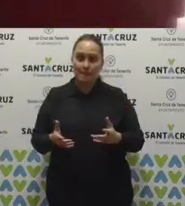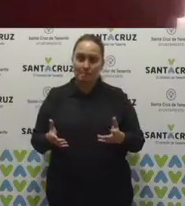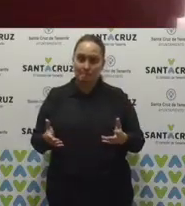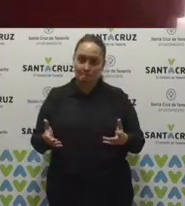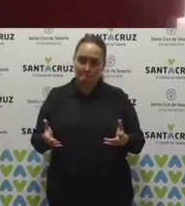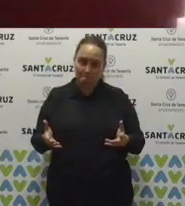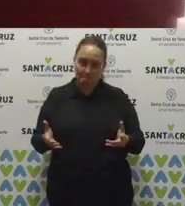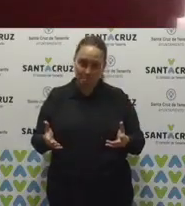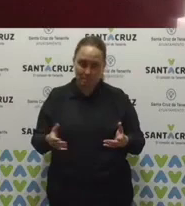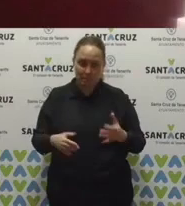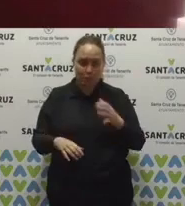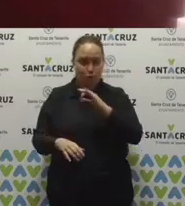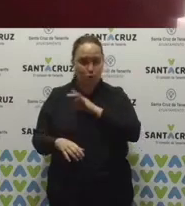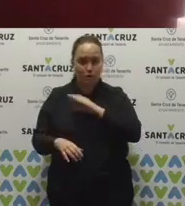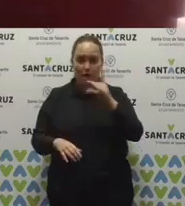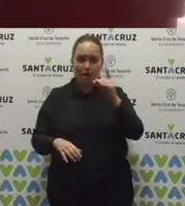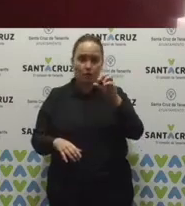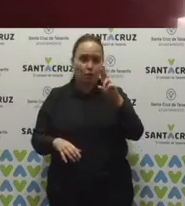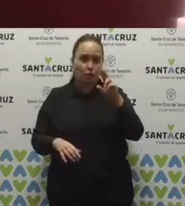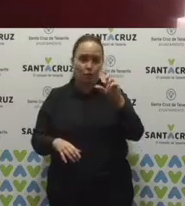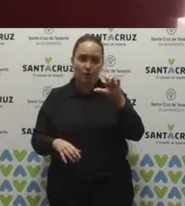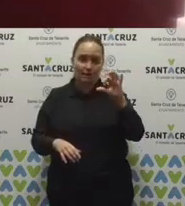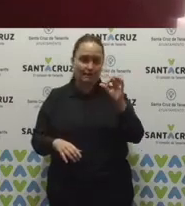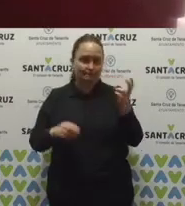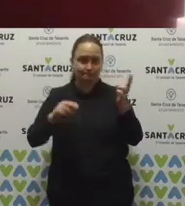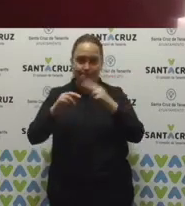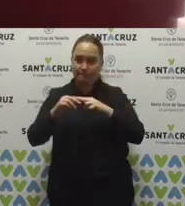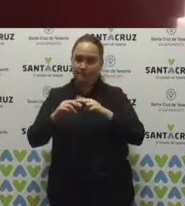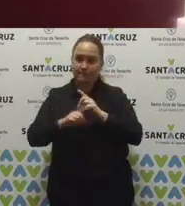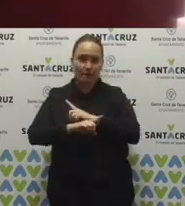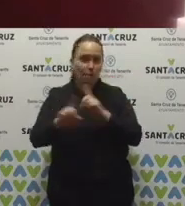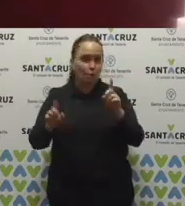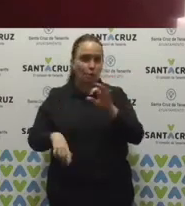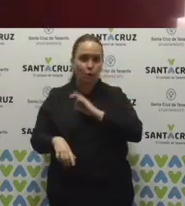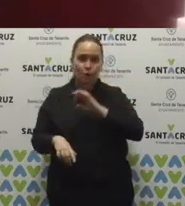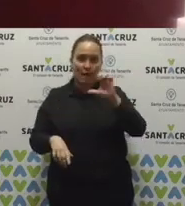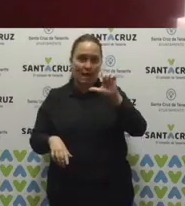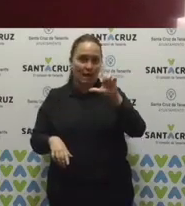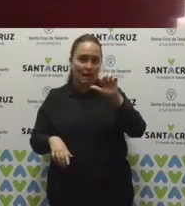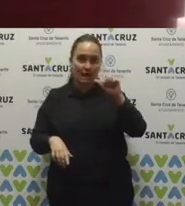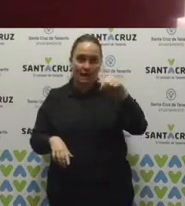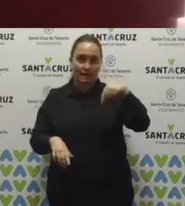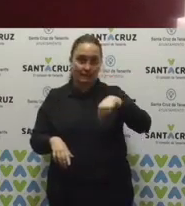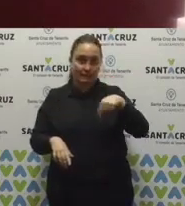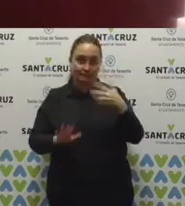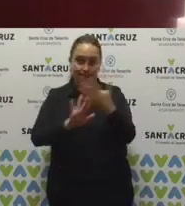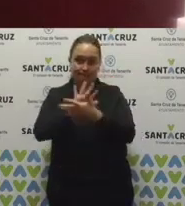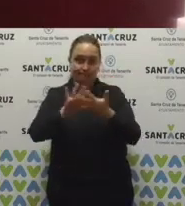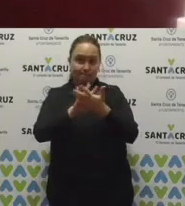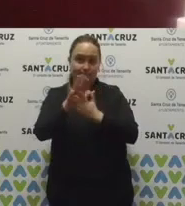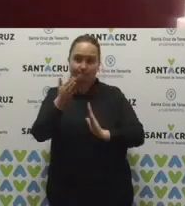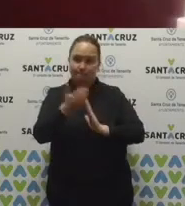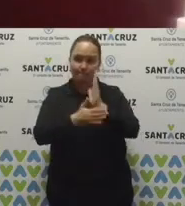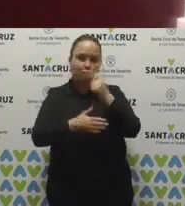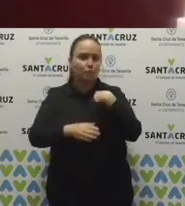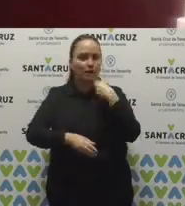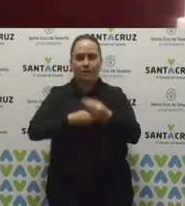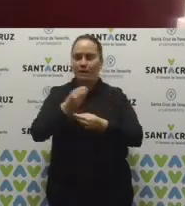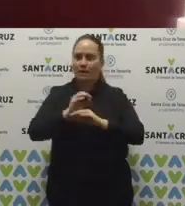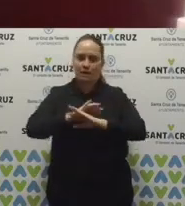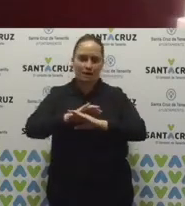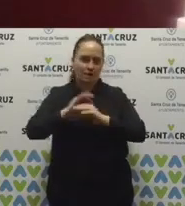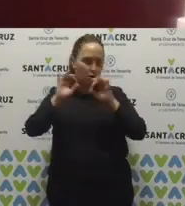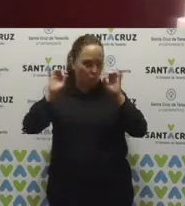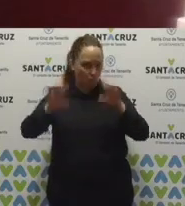donde a dolores no entra pero tampoco doña lina que va a llevar también parte de esta está de manera que voy a hacer lo mismo voy a pasar a la